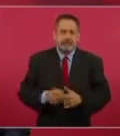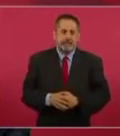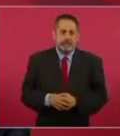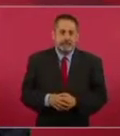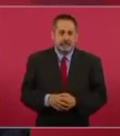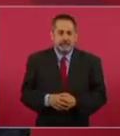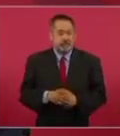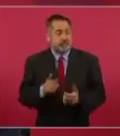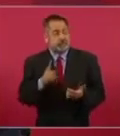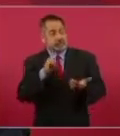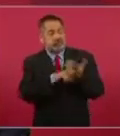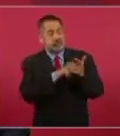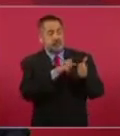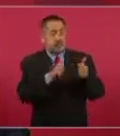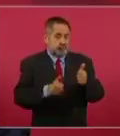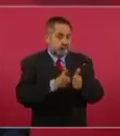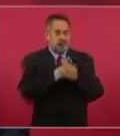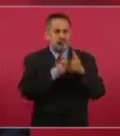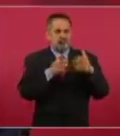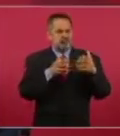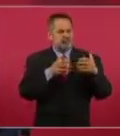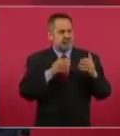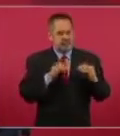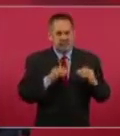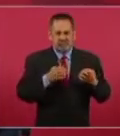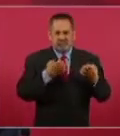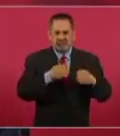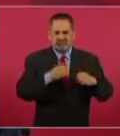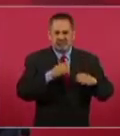de agencias entonces ser claros